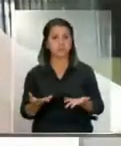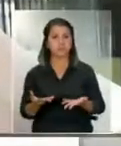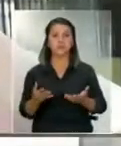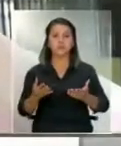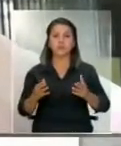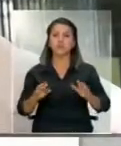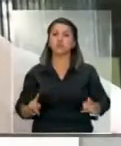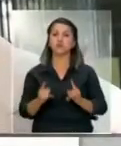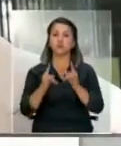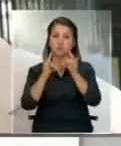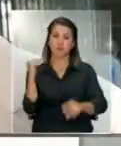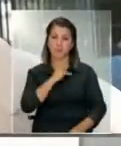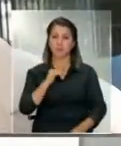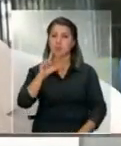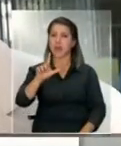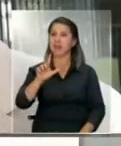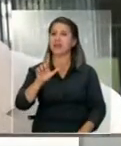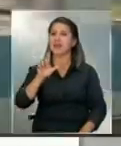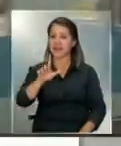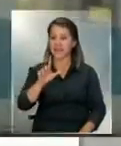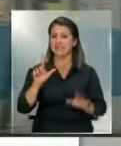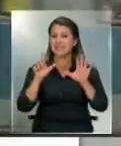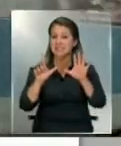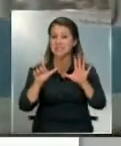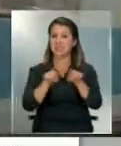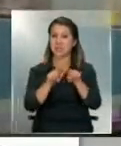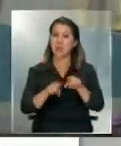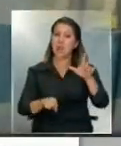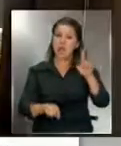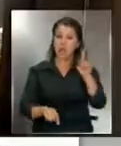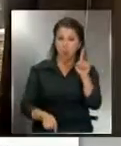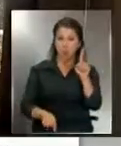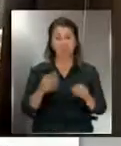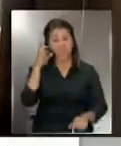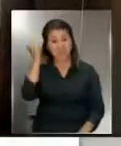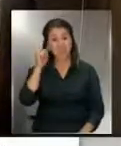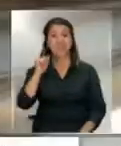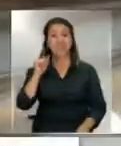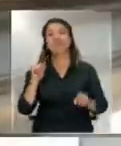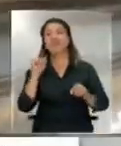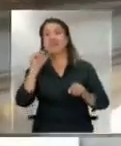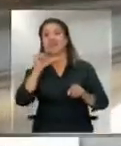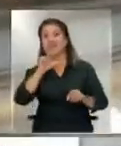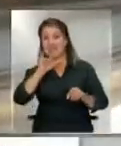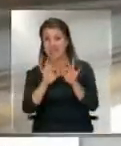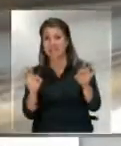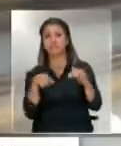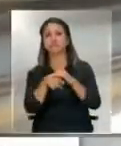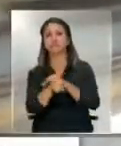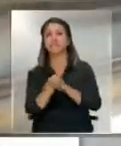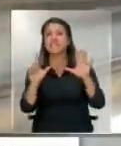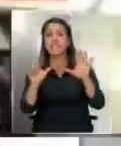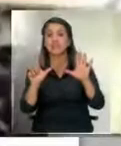a la brevedad la línea 7 de metro paralela a la línea 1. La línea 7 fue una idea planteada por el gobierno hace unos años y que actualmente se encuentra